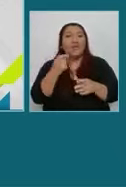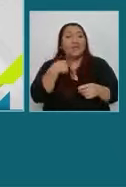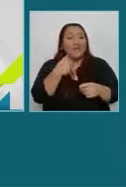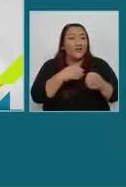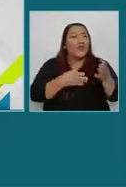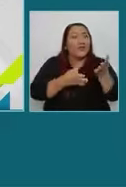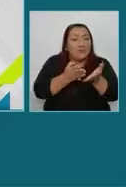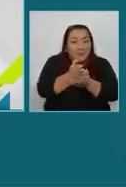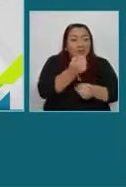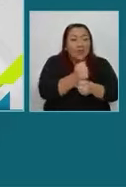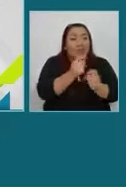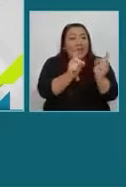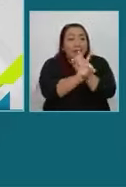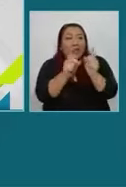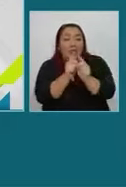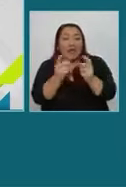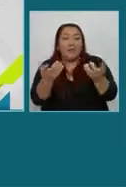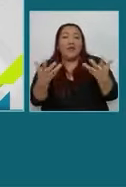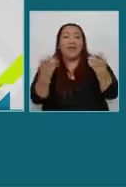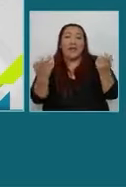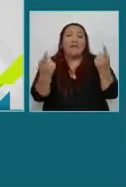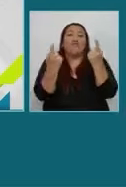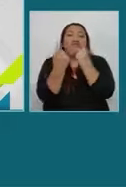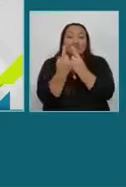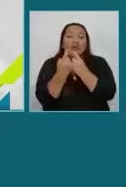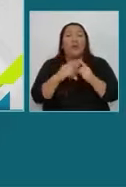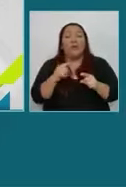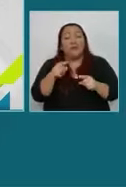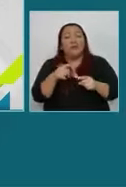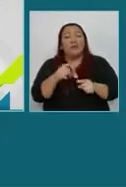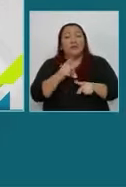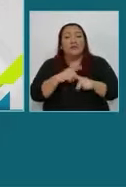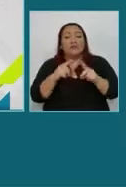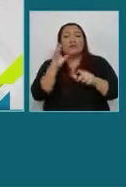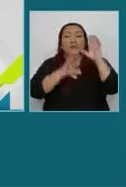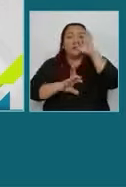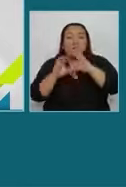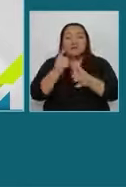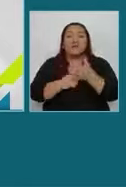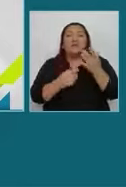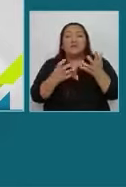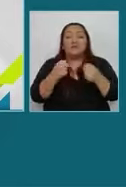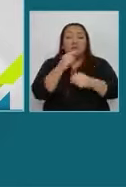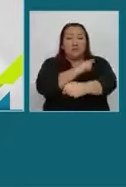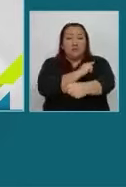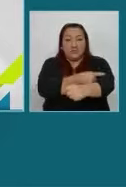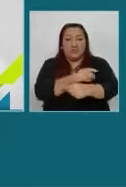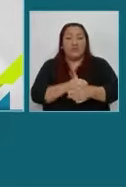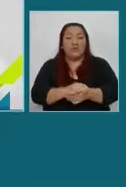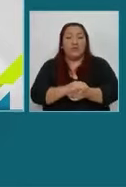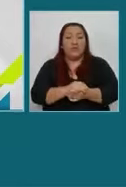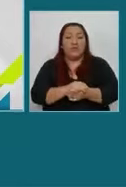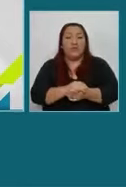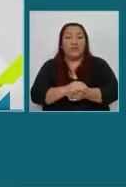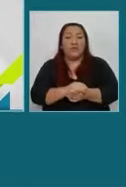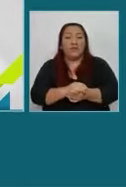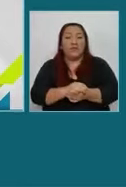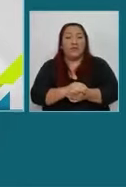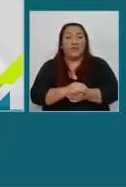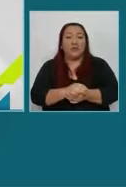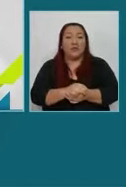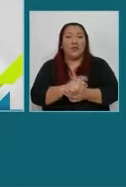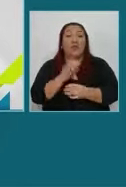para producir estos intercambios. Estos intercambios básicamente lo que buscan es fortalecer las